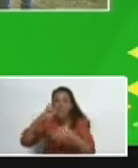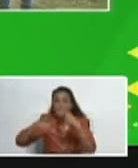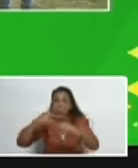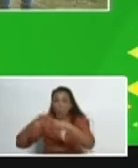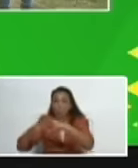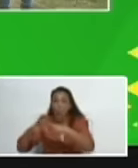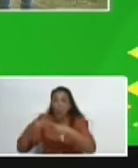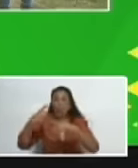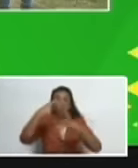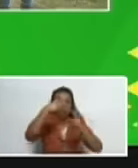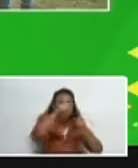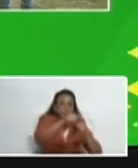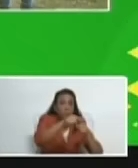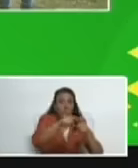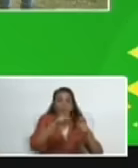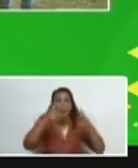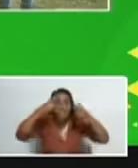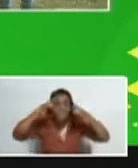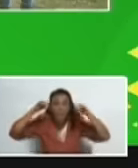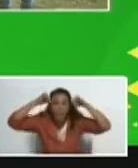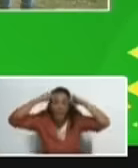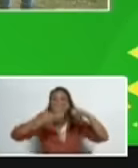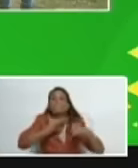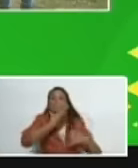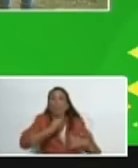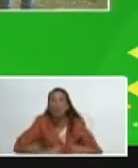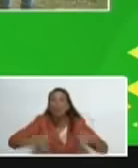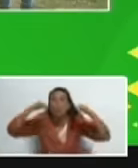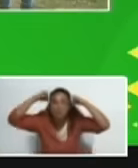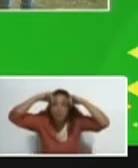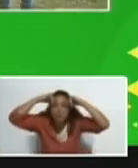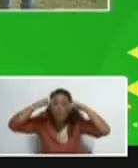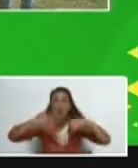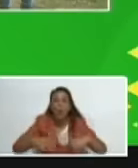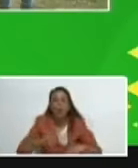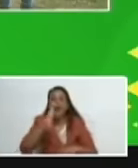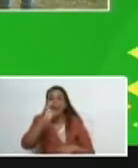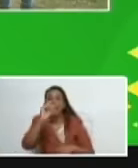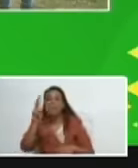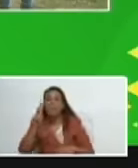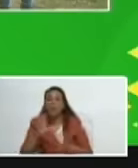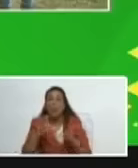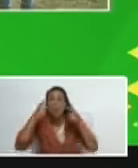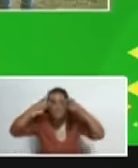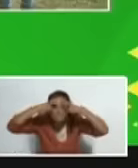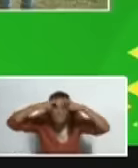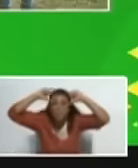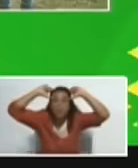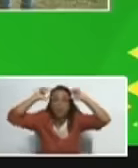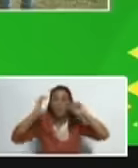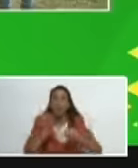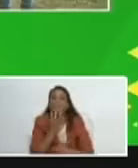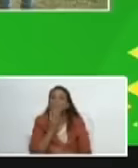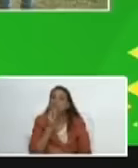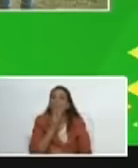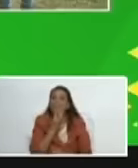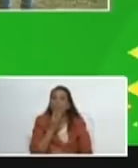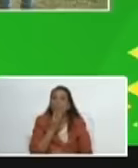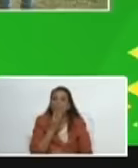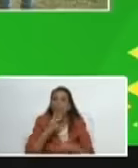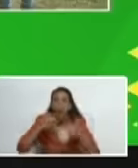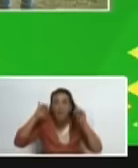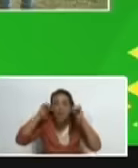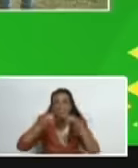productores bufalinos, bovinos, caprinos y ovinos, anuncio que